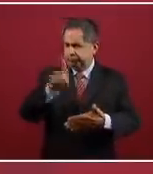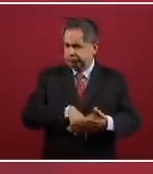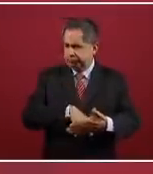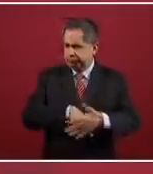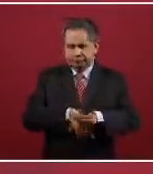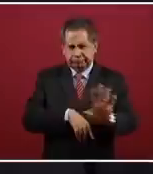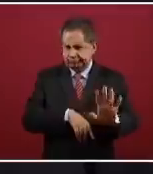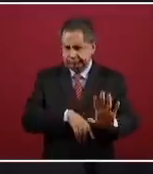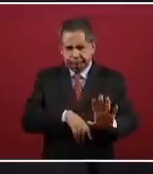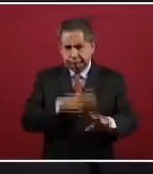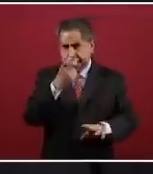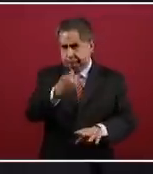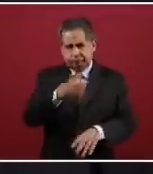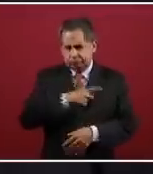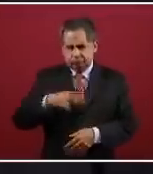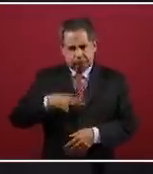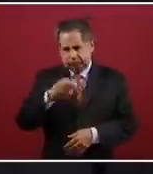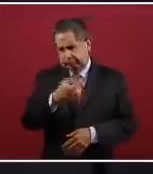No debe ser así.